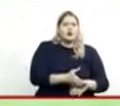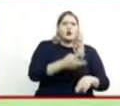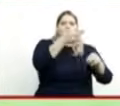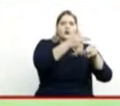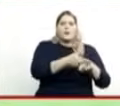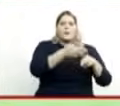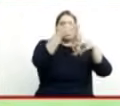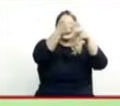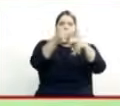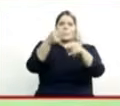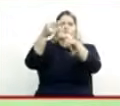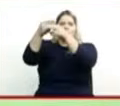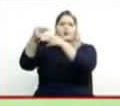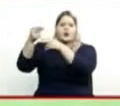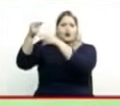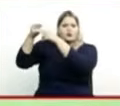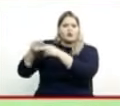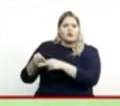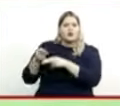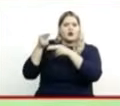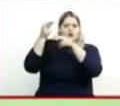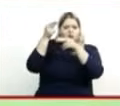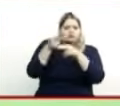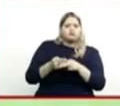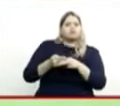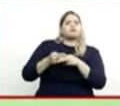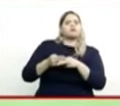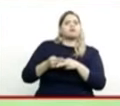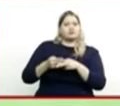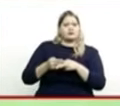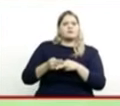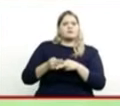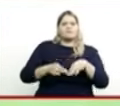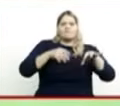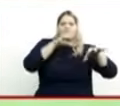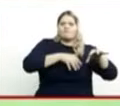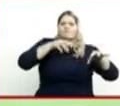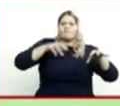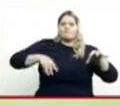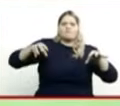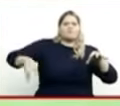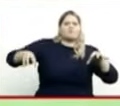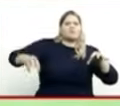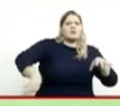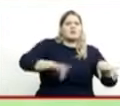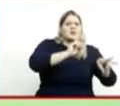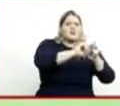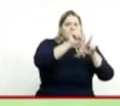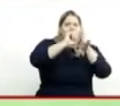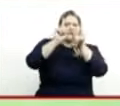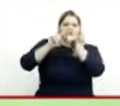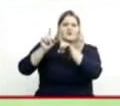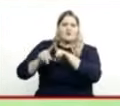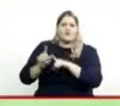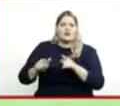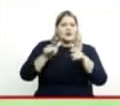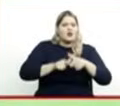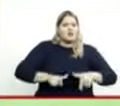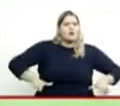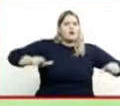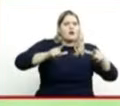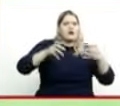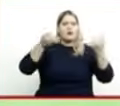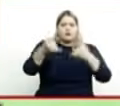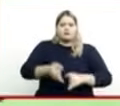en Colón, la Laguna de Jucutuma en San Pedro Sula y Zacate Grande en el Golfo de